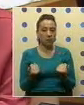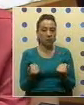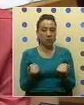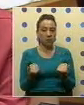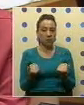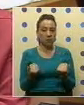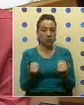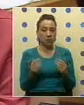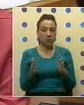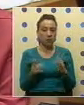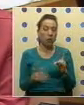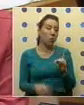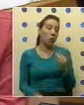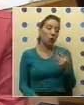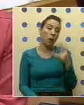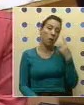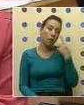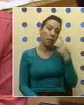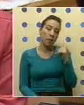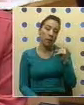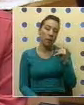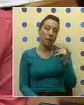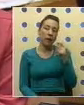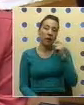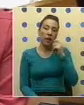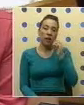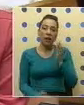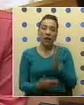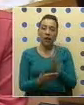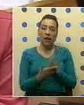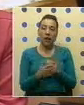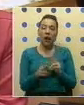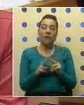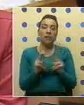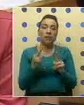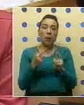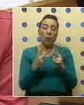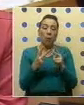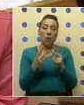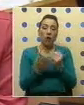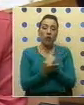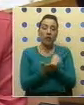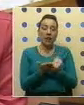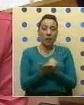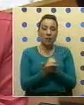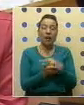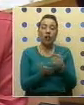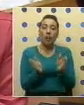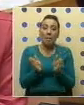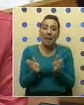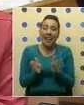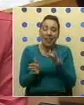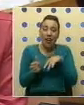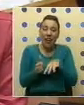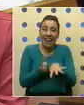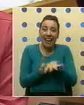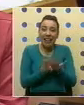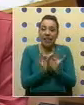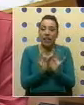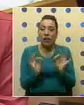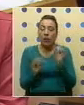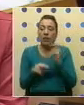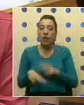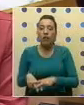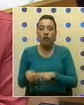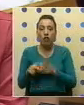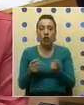a lo mejor no es malo, pero también significa que tienen que hacer un segundo trámite. Y lo otro es que los pequeños regantes nunca tienen los